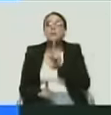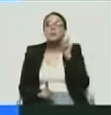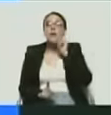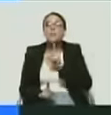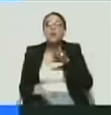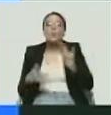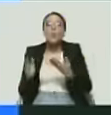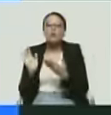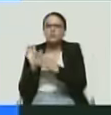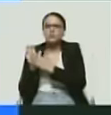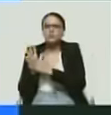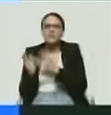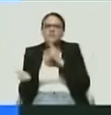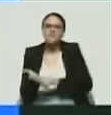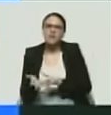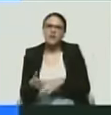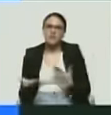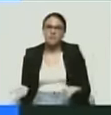conminamos